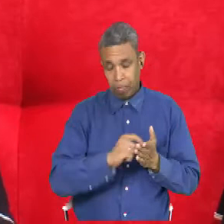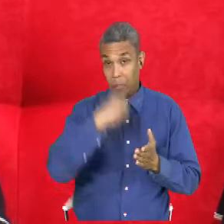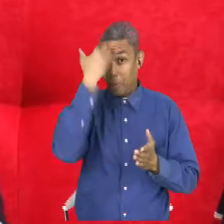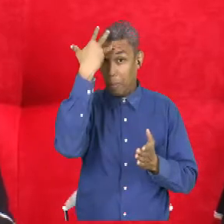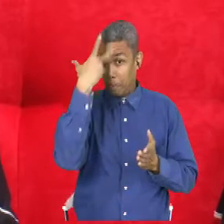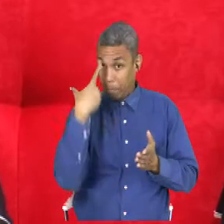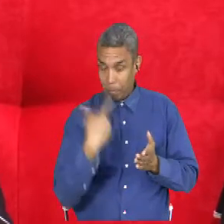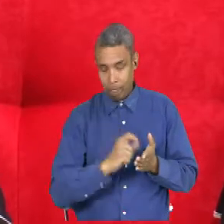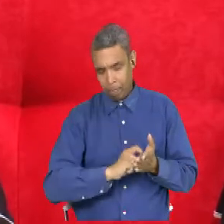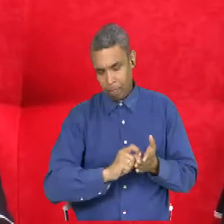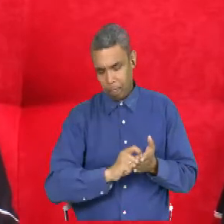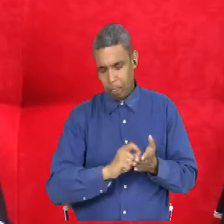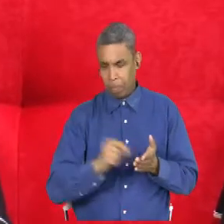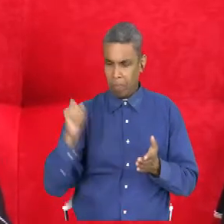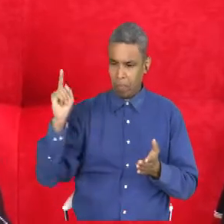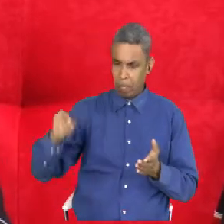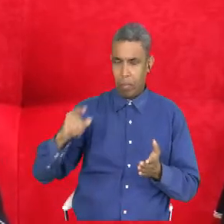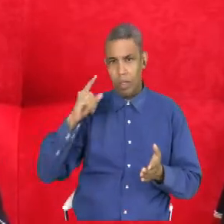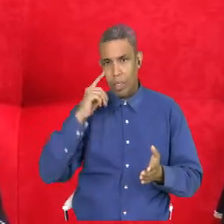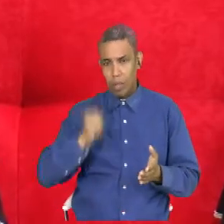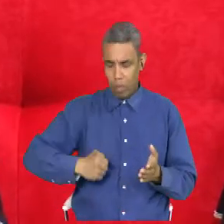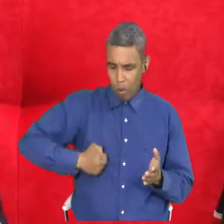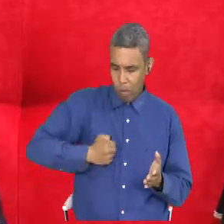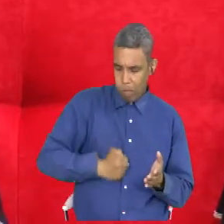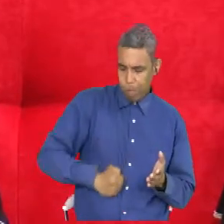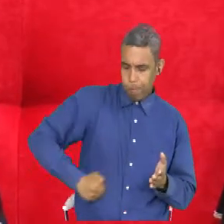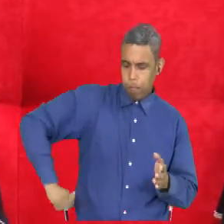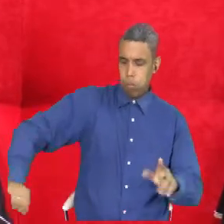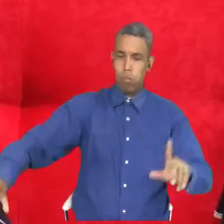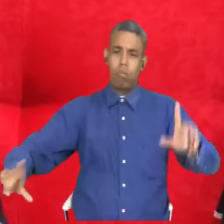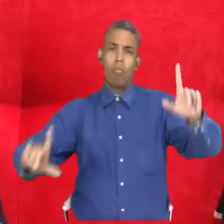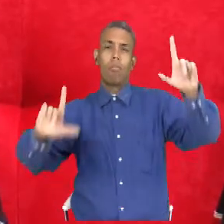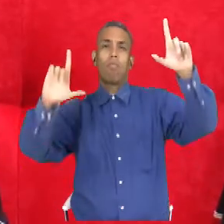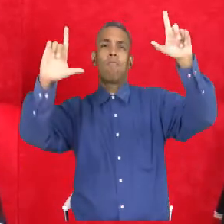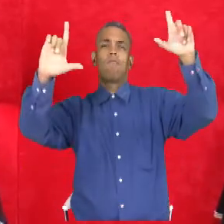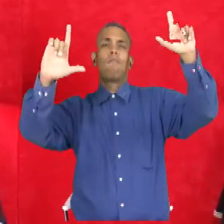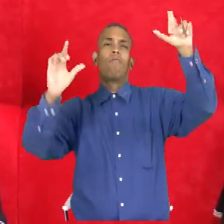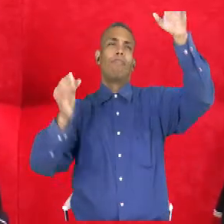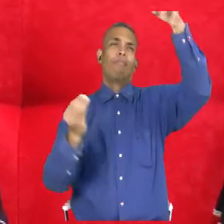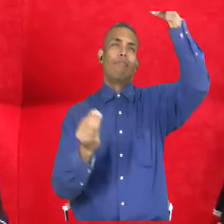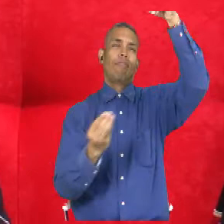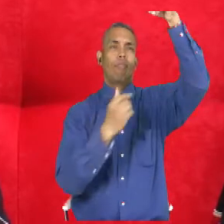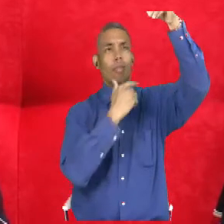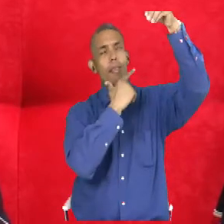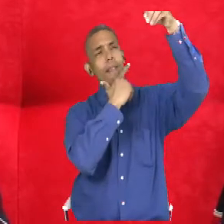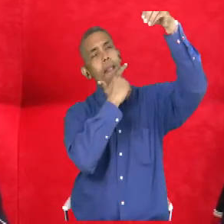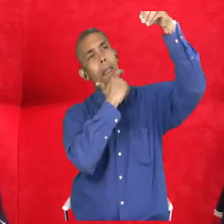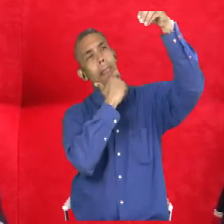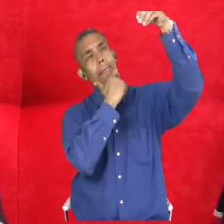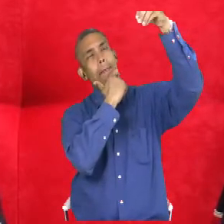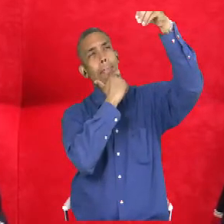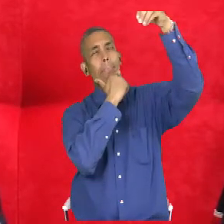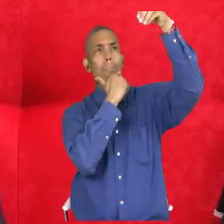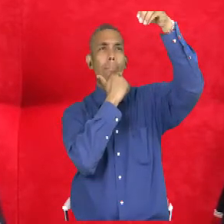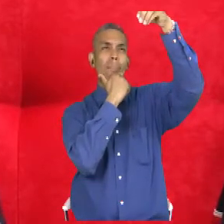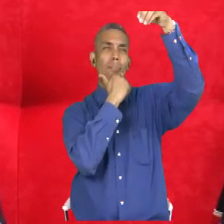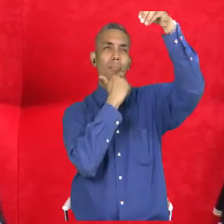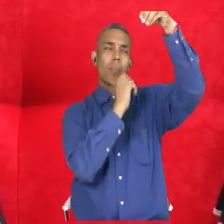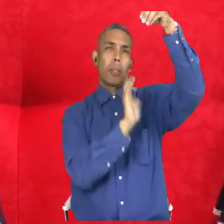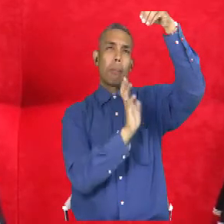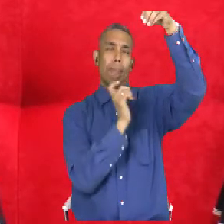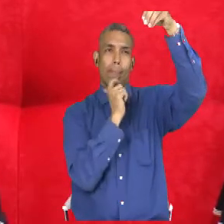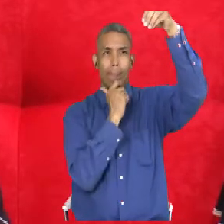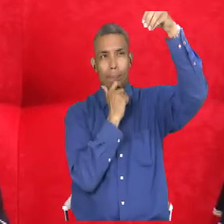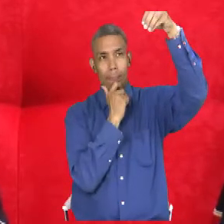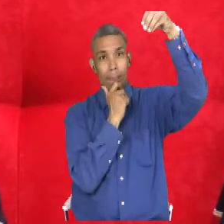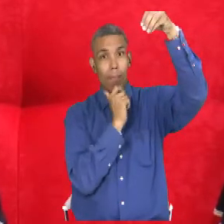también afectiva que puede generar este tipo de actividad. Entonces ellos lo que más expresan normalmente es